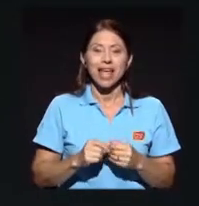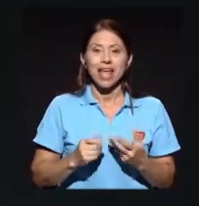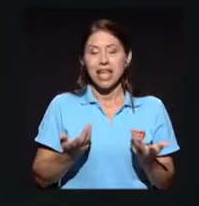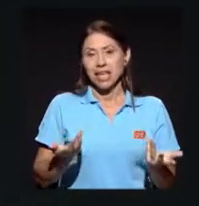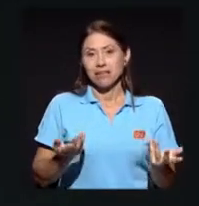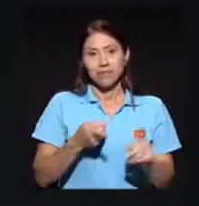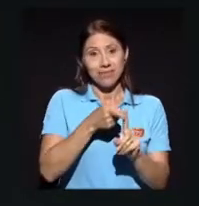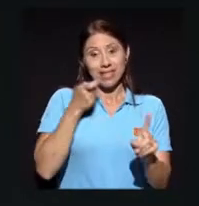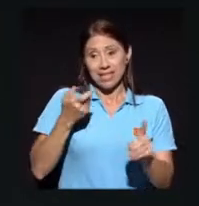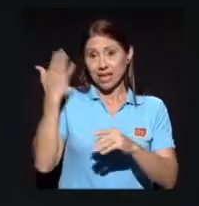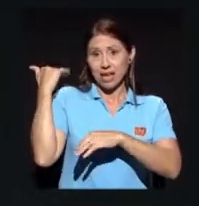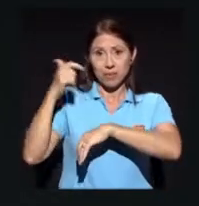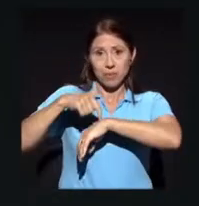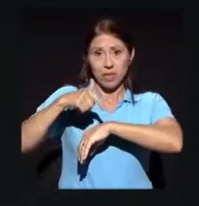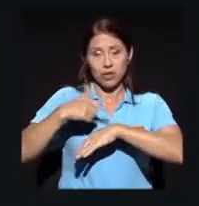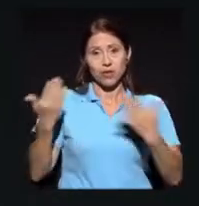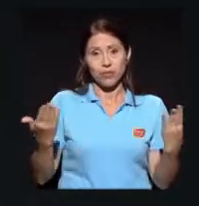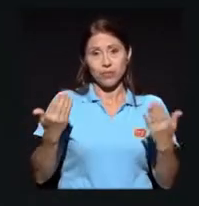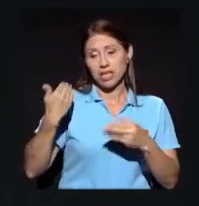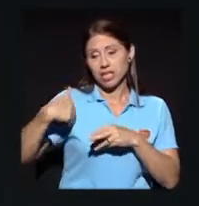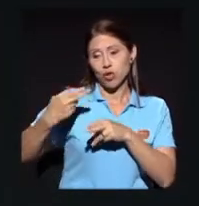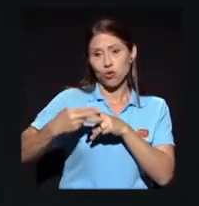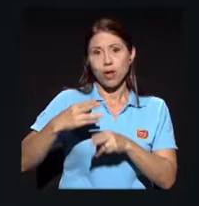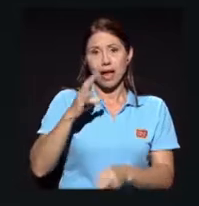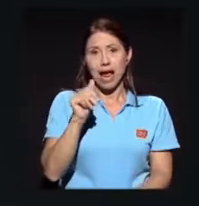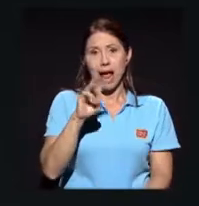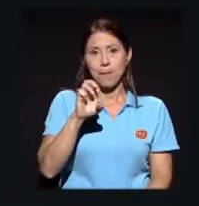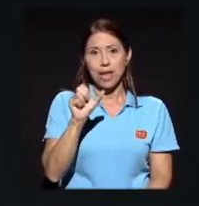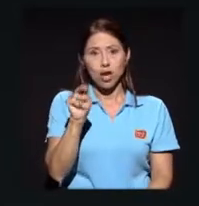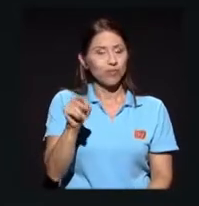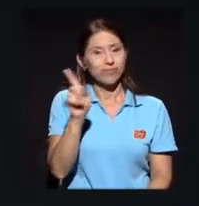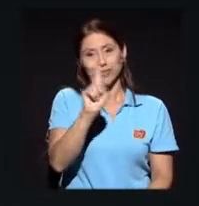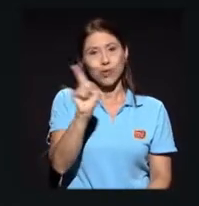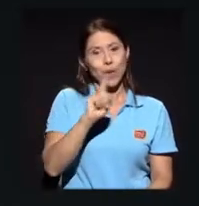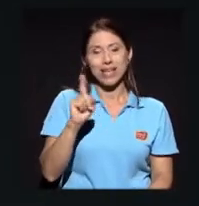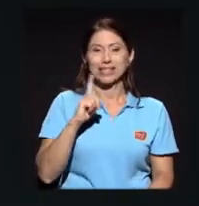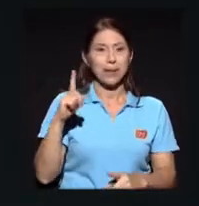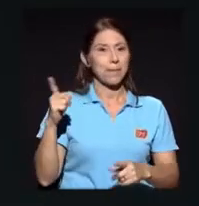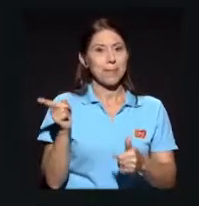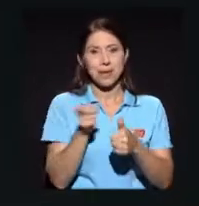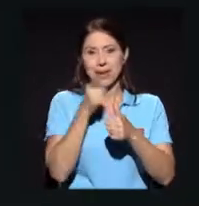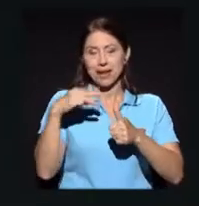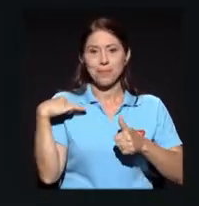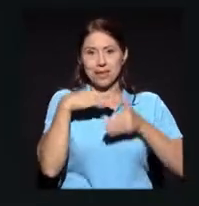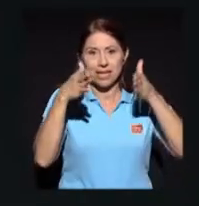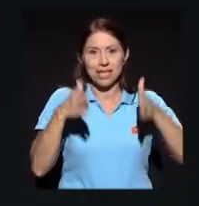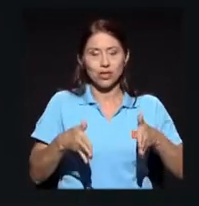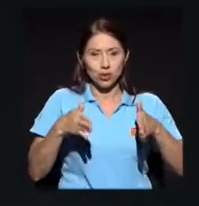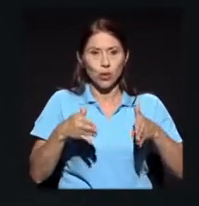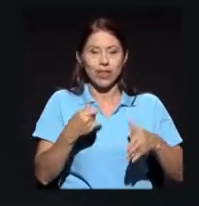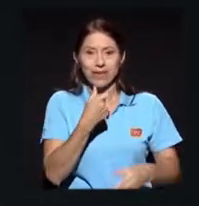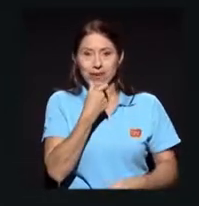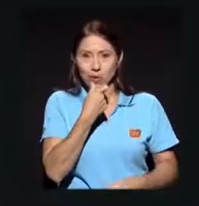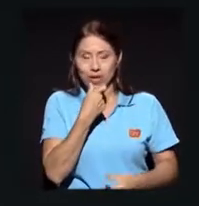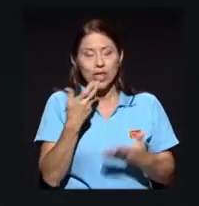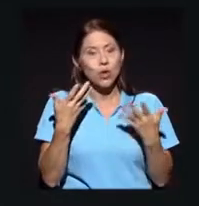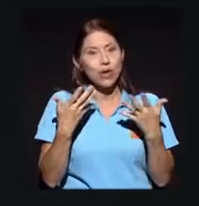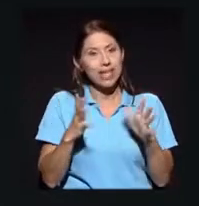desde entonces el señor cameron ya no es primer ministro el reino unido y